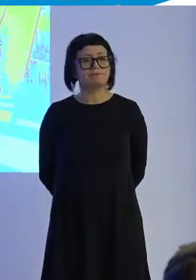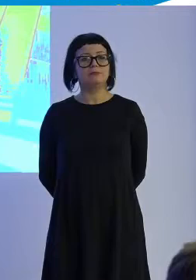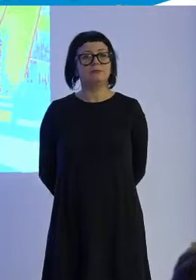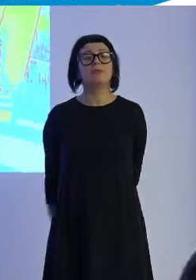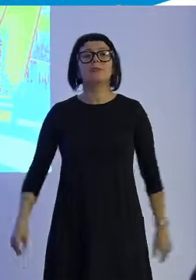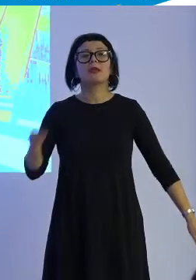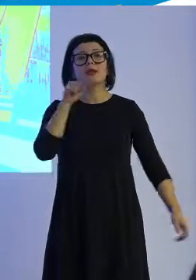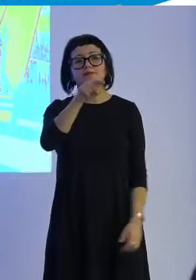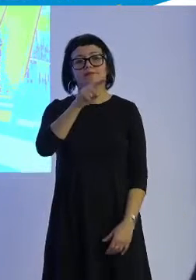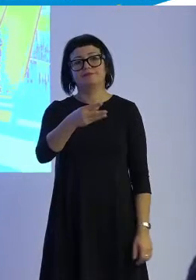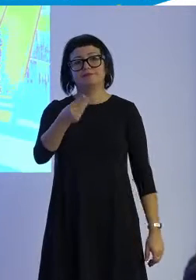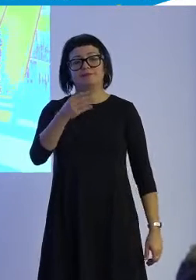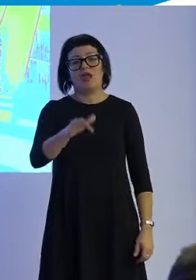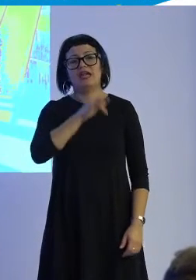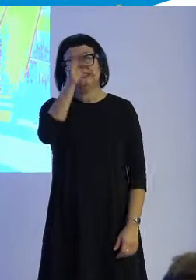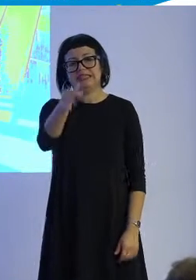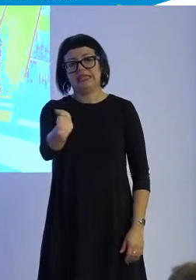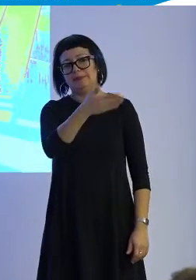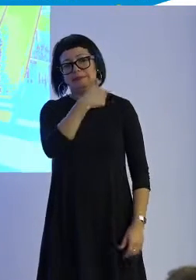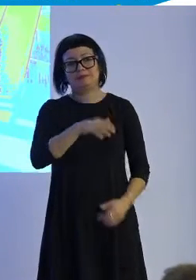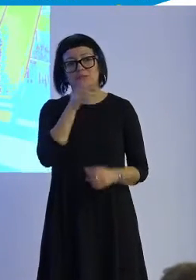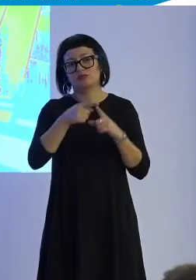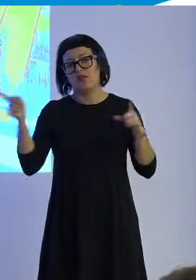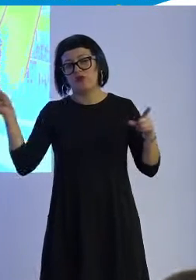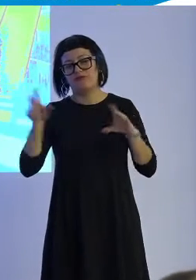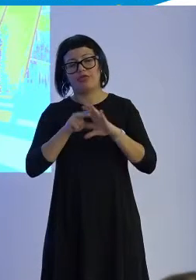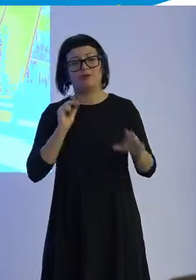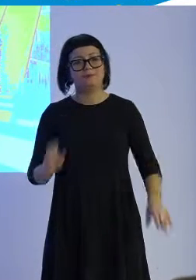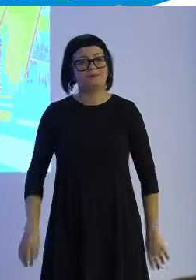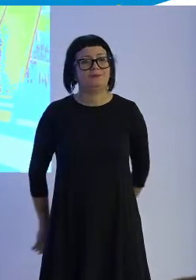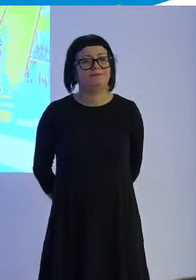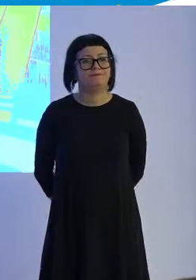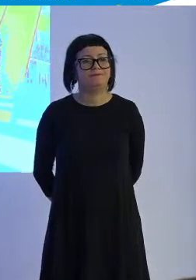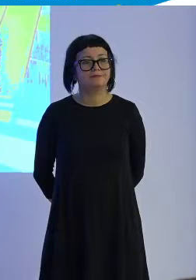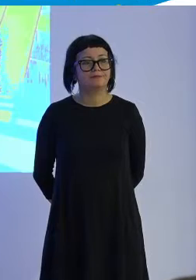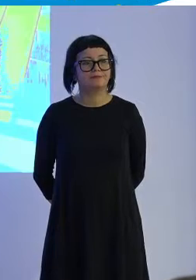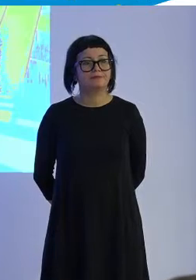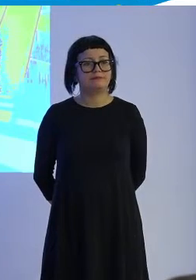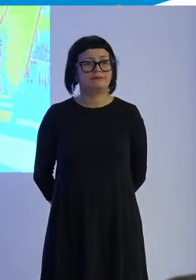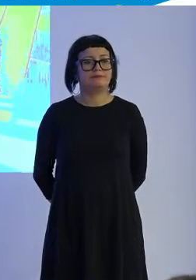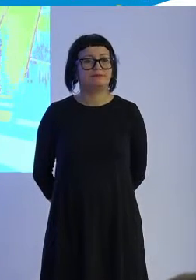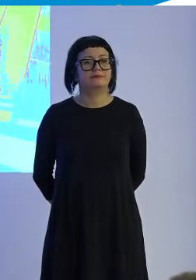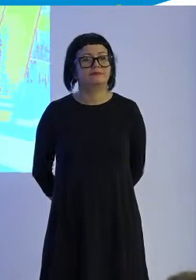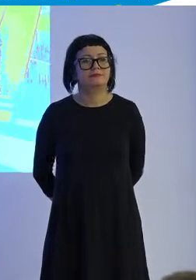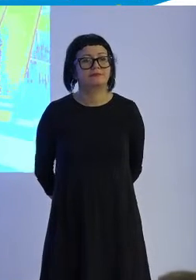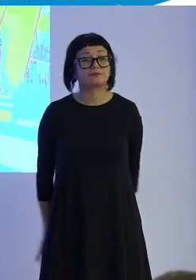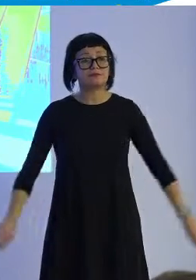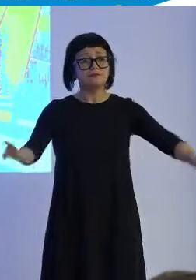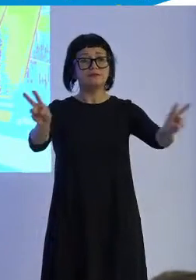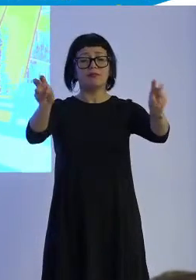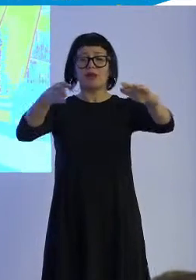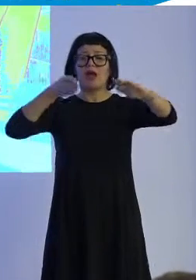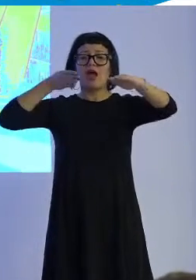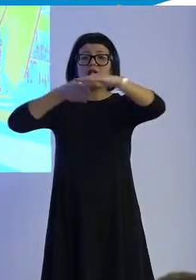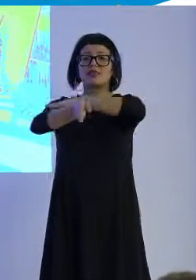Esta nos vamos a saltar la siguiente porque es muy largo el vídeo. Y vamos a ver en cuanto a